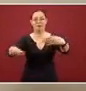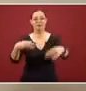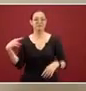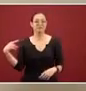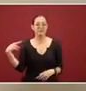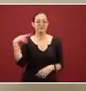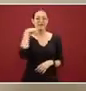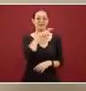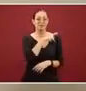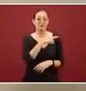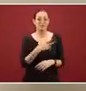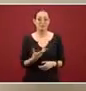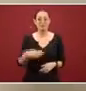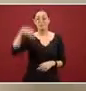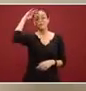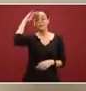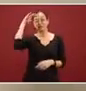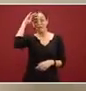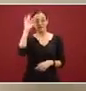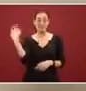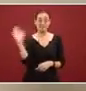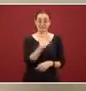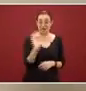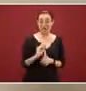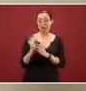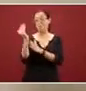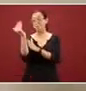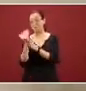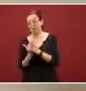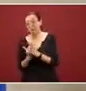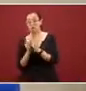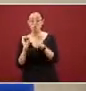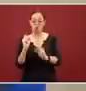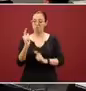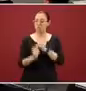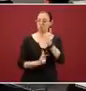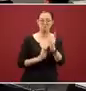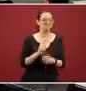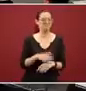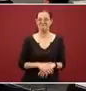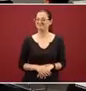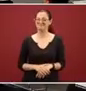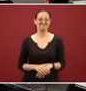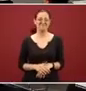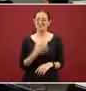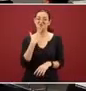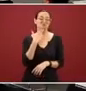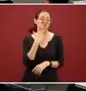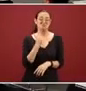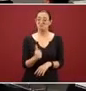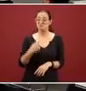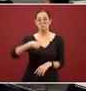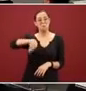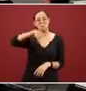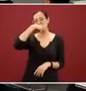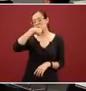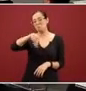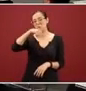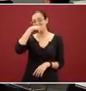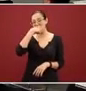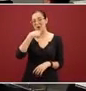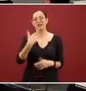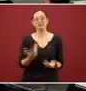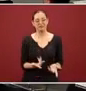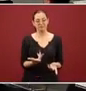siquiera aspirar a retardar o reducir la probabilidad de que entren los virus. Y es por eso que existe el